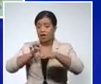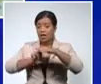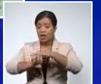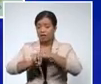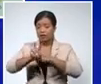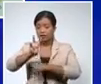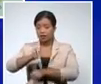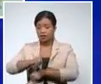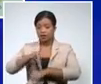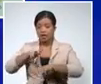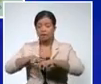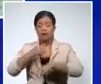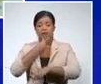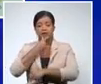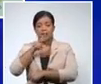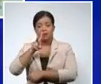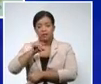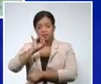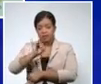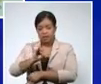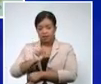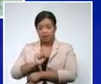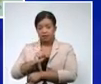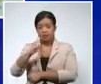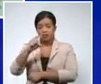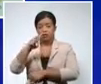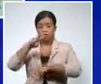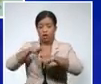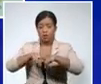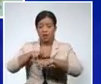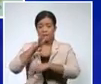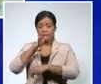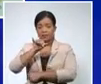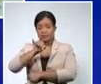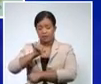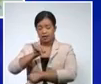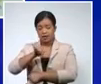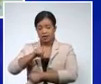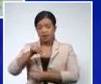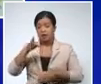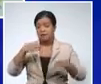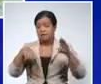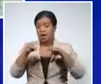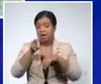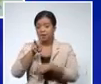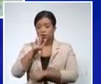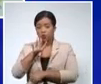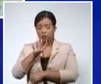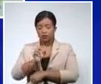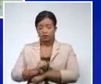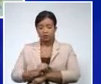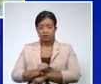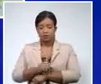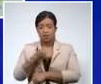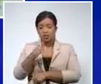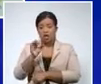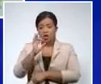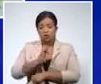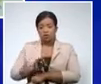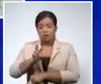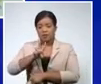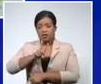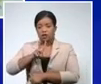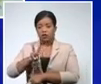Habana Vieja 27, Centro Habana 26, Playa 24, 10 de octubre